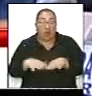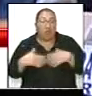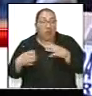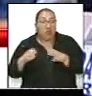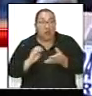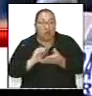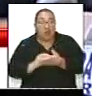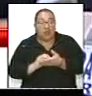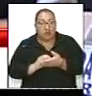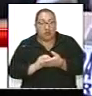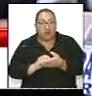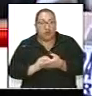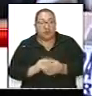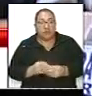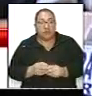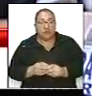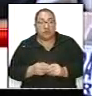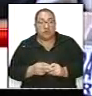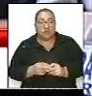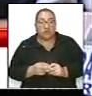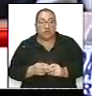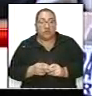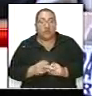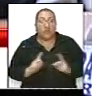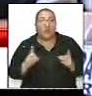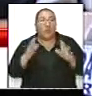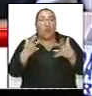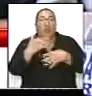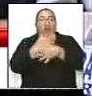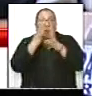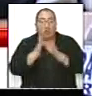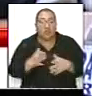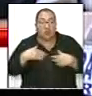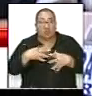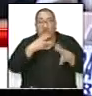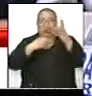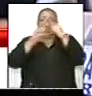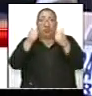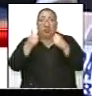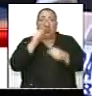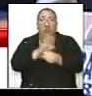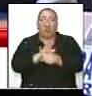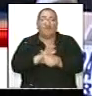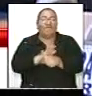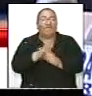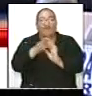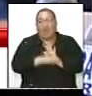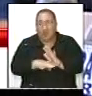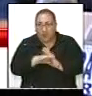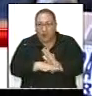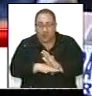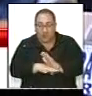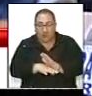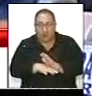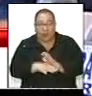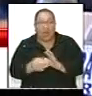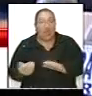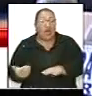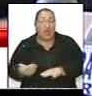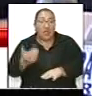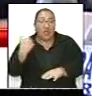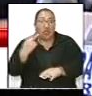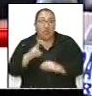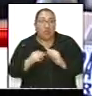nuevos cuadros ocupacionales, pero sin embargo no hay la formación académica para poder cumplir. Por ejemplo, hasta antes del año